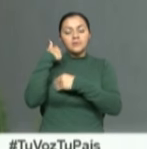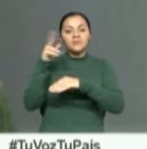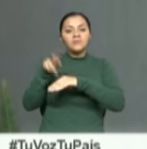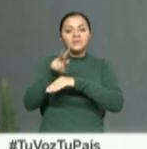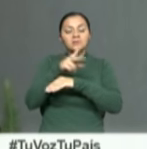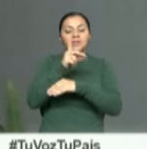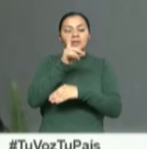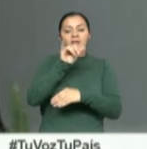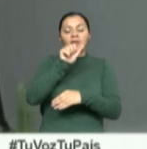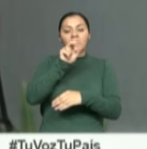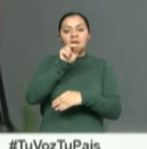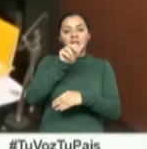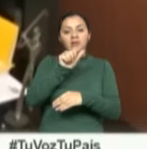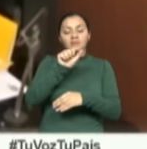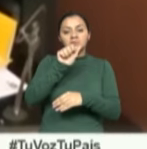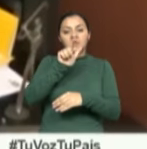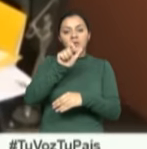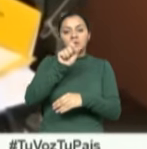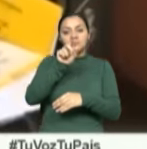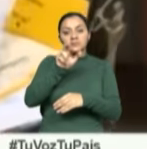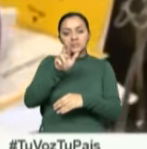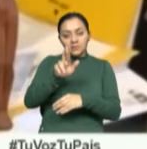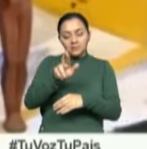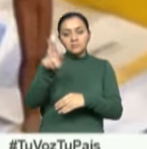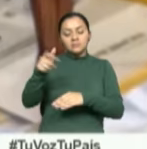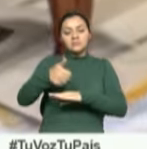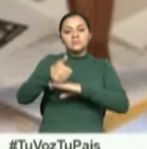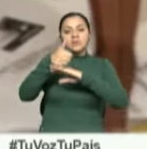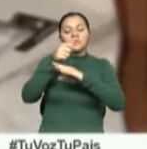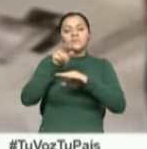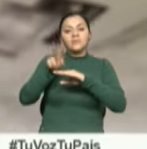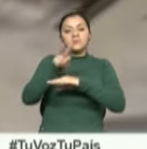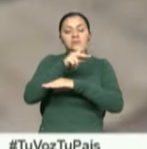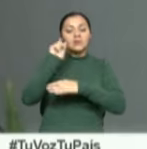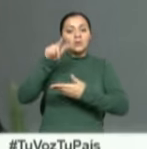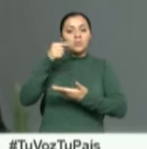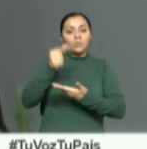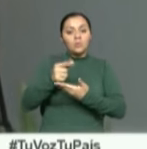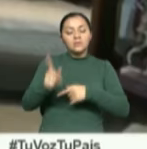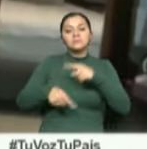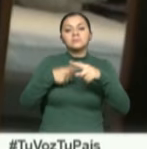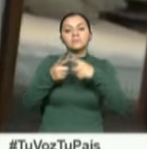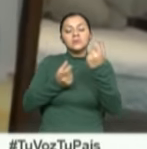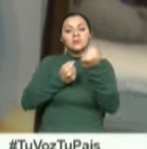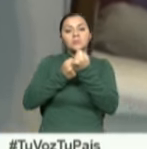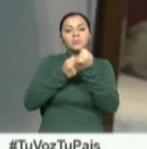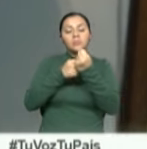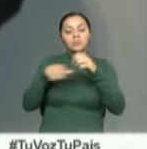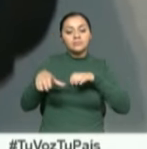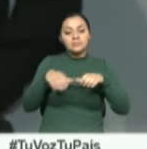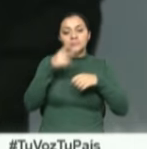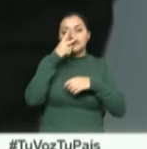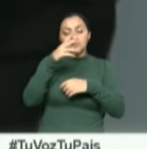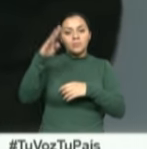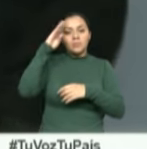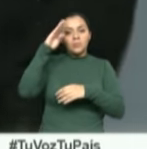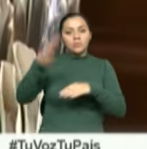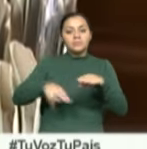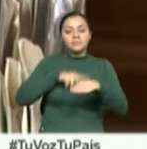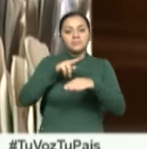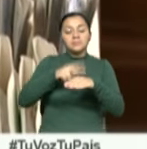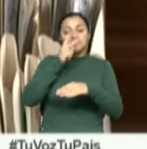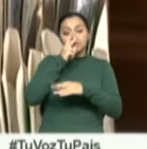Diana Salazar, junto a 5 agentes de la Fiscalía del Guayas y el apoyo de la Unidad Antilavado de Activos de la Policía Nacional.